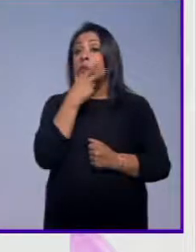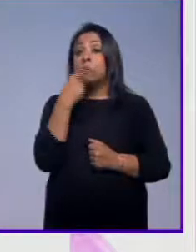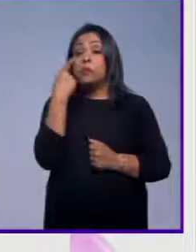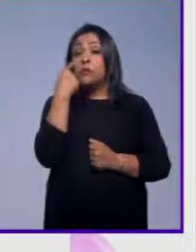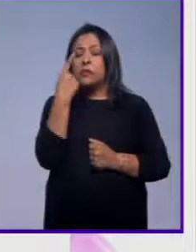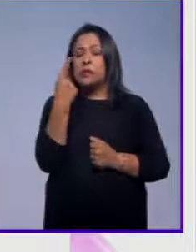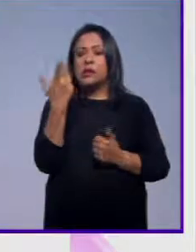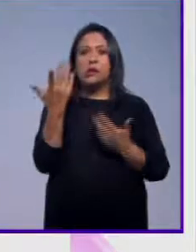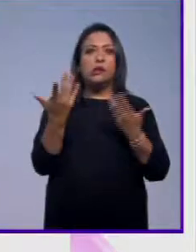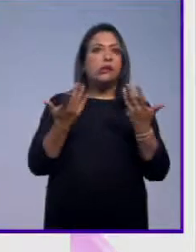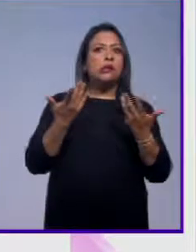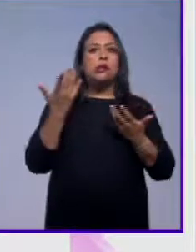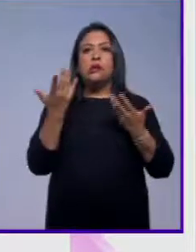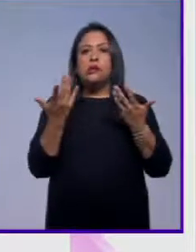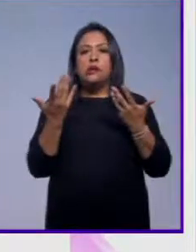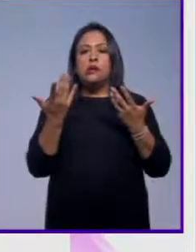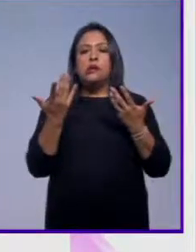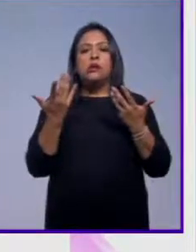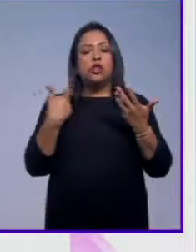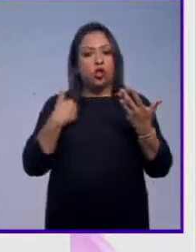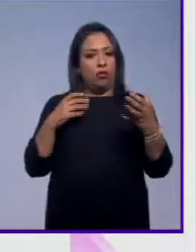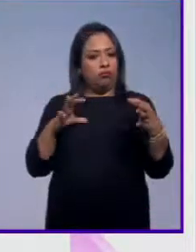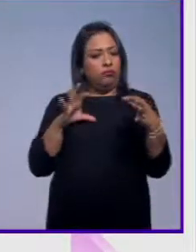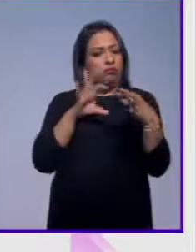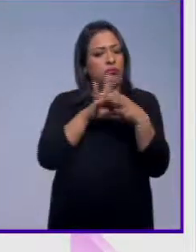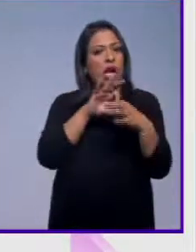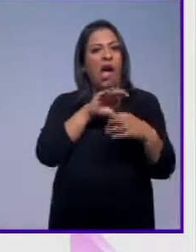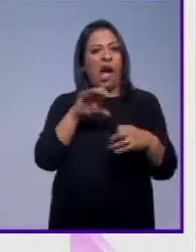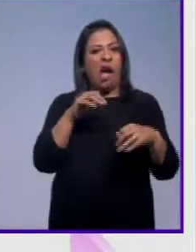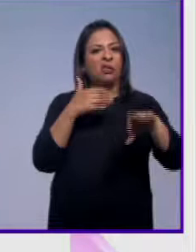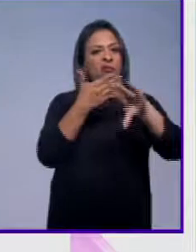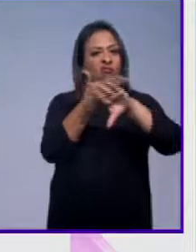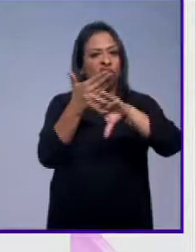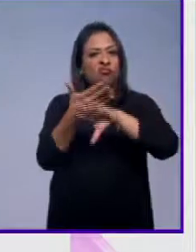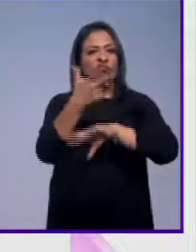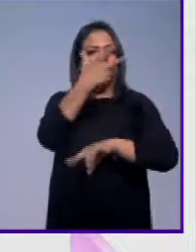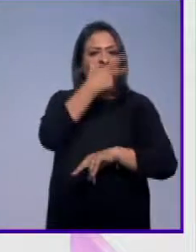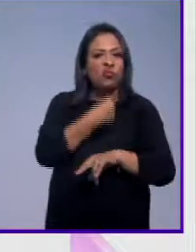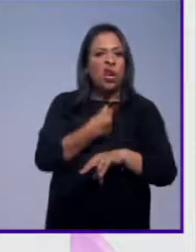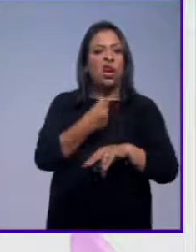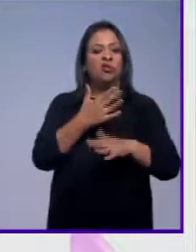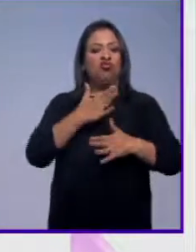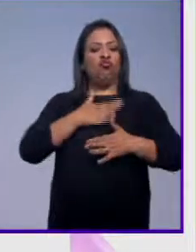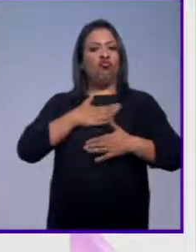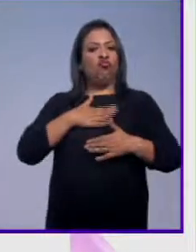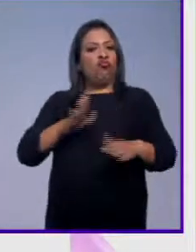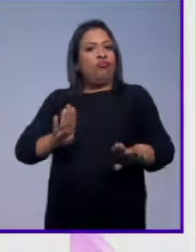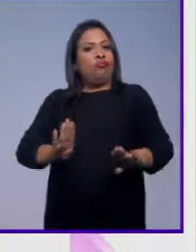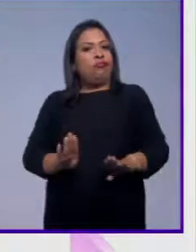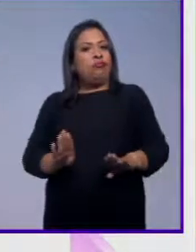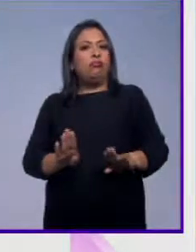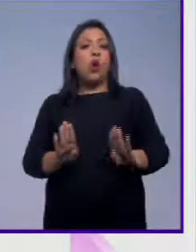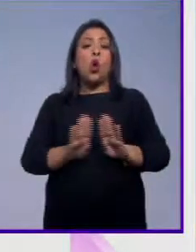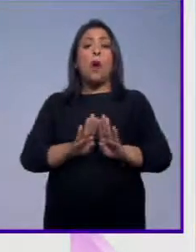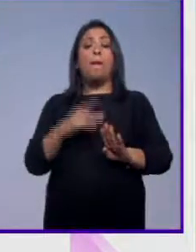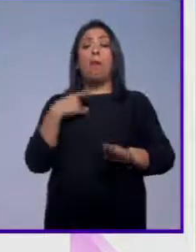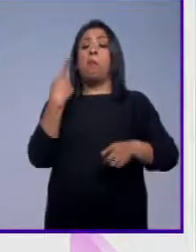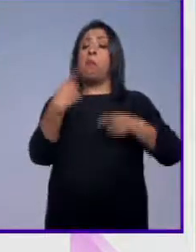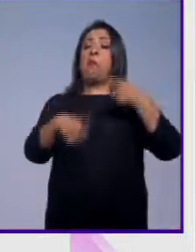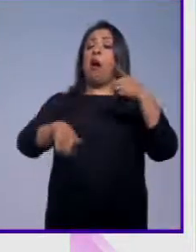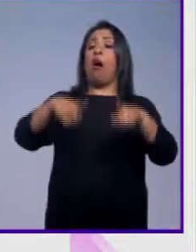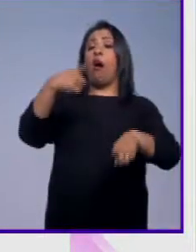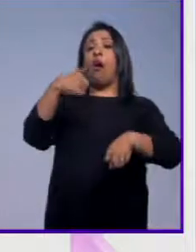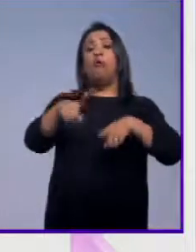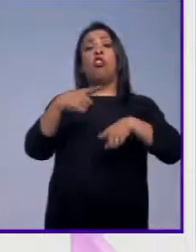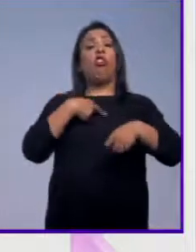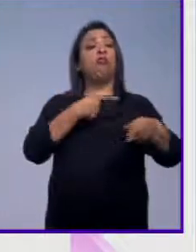una disyuntiva no unirse digamos a esta violencia machista y a este ser el patriarca el que